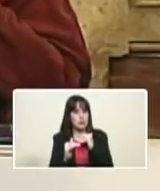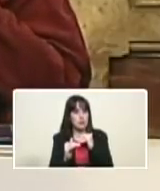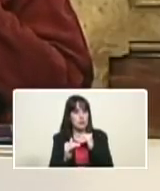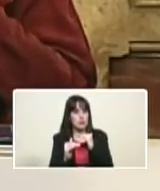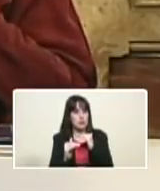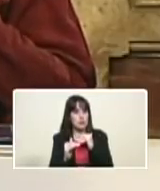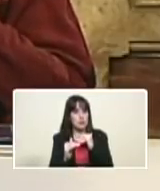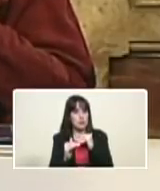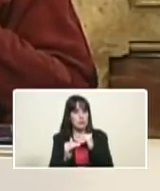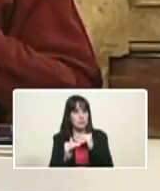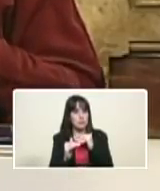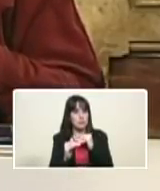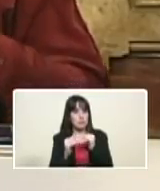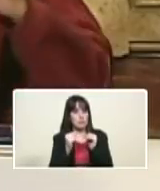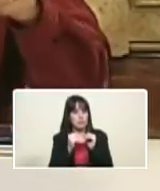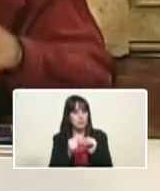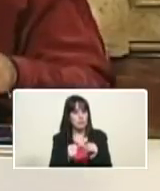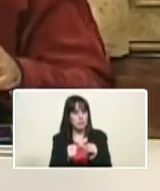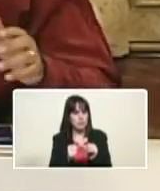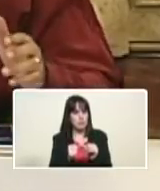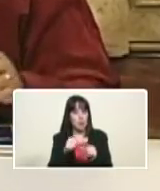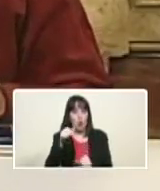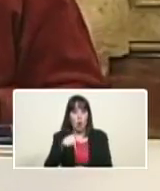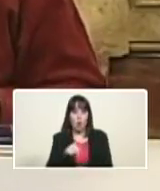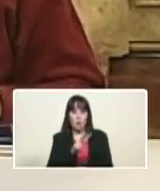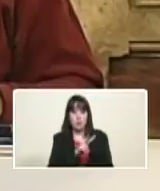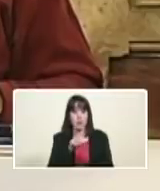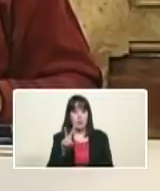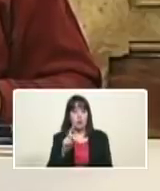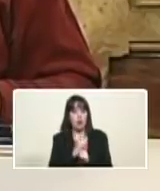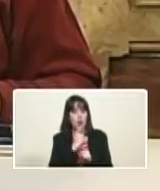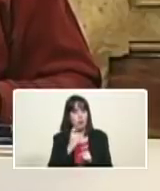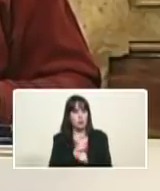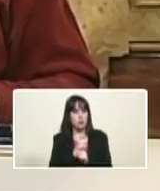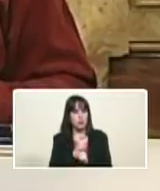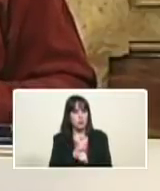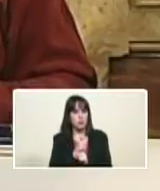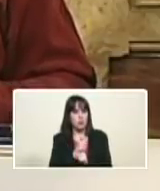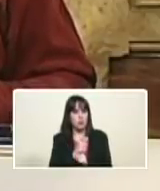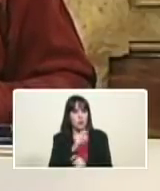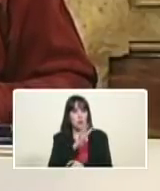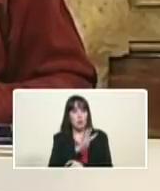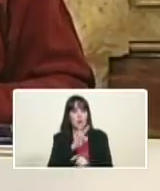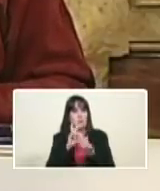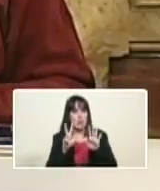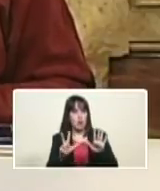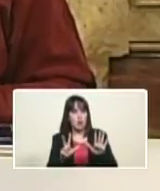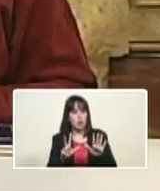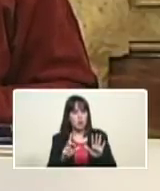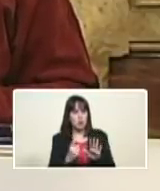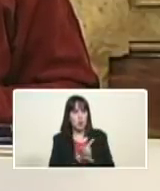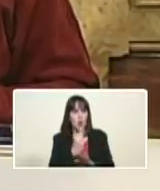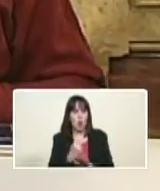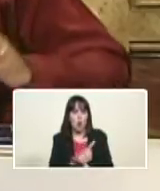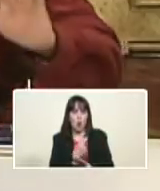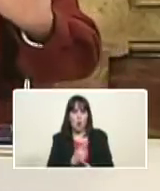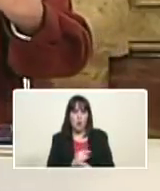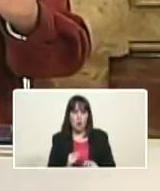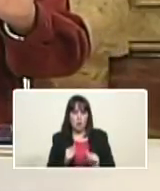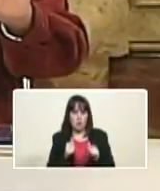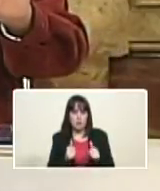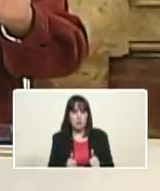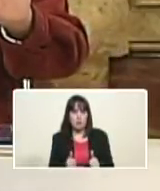Ya hoy, 22 de agosto, a 48 horas de arranque de la reconversión monetaria y